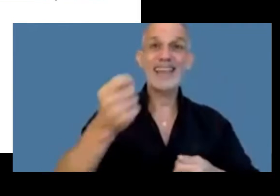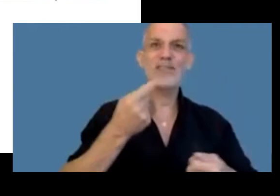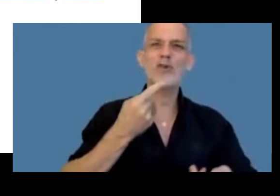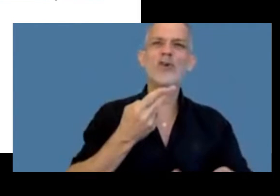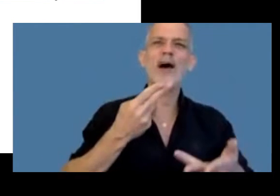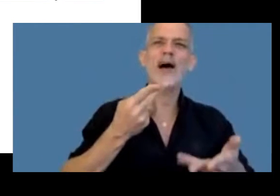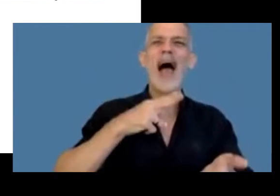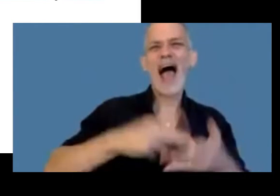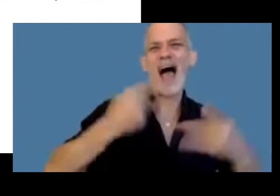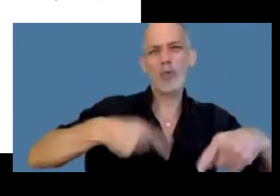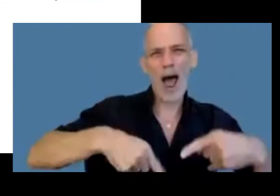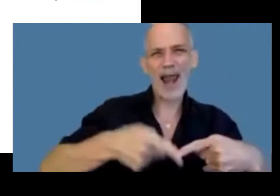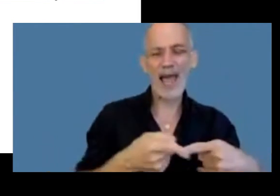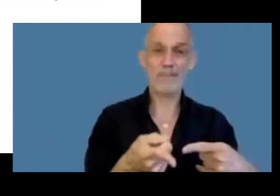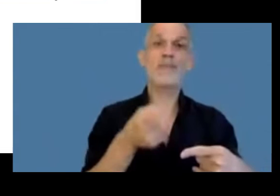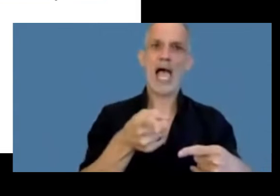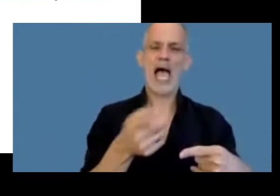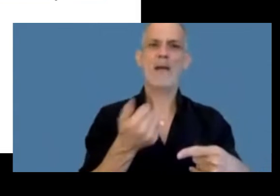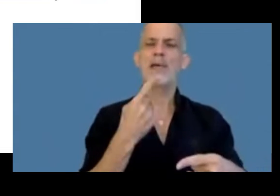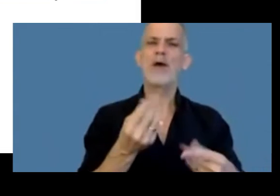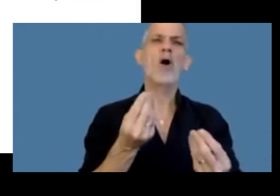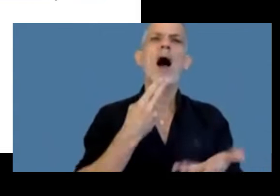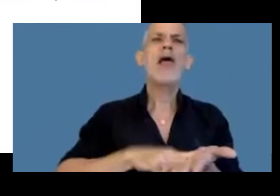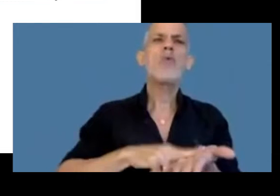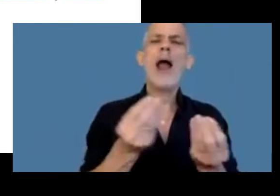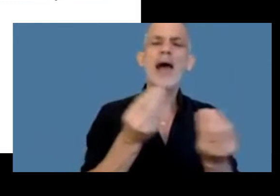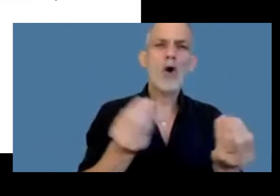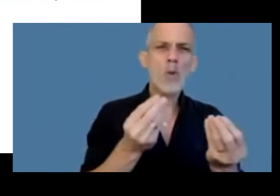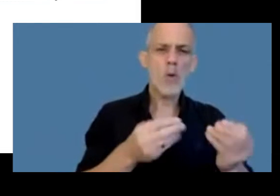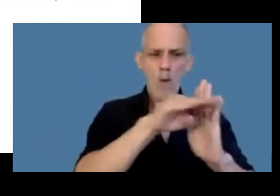para la compensación se seguirá en los términos del